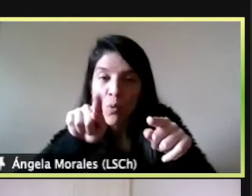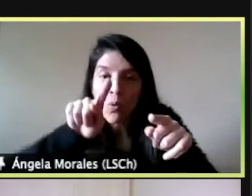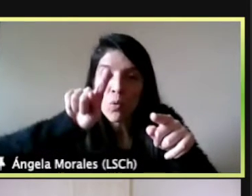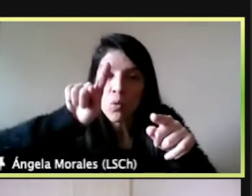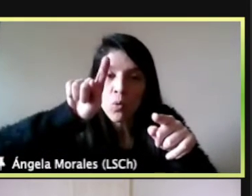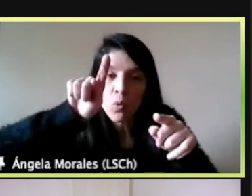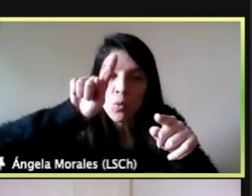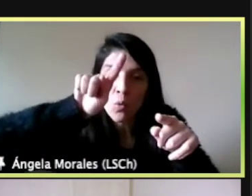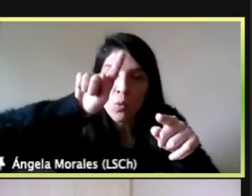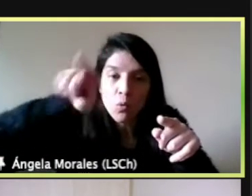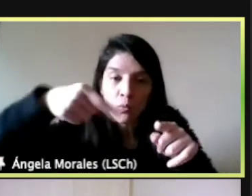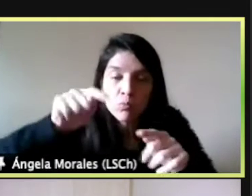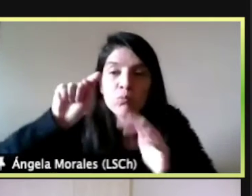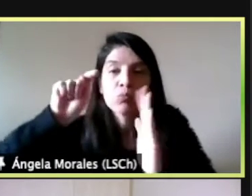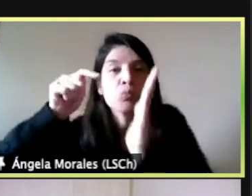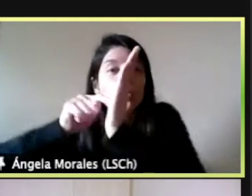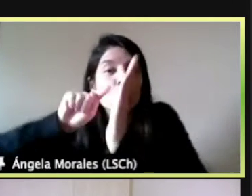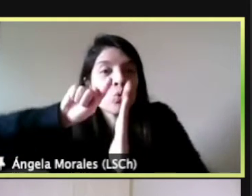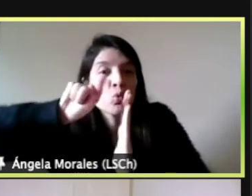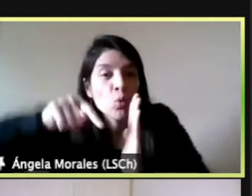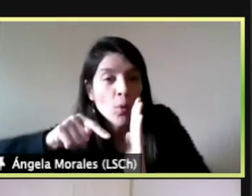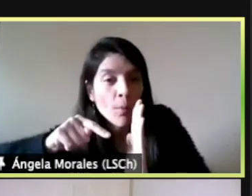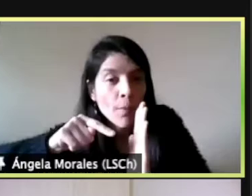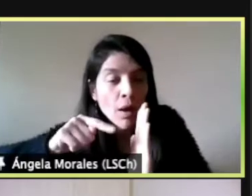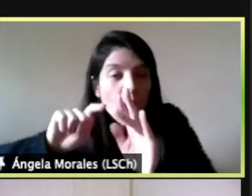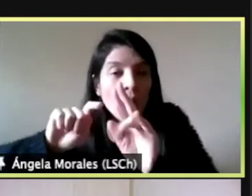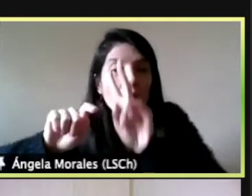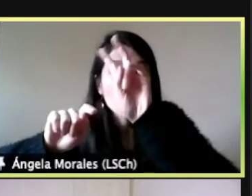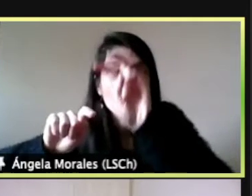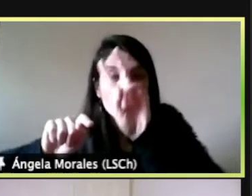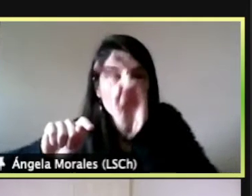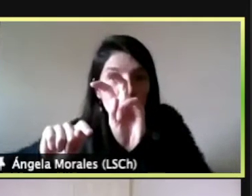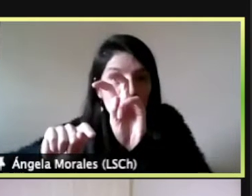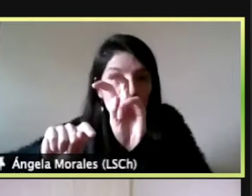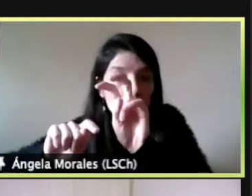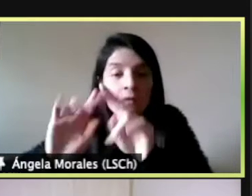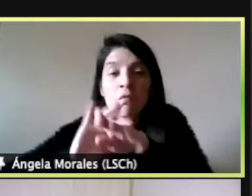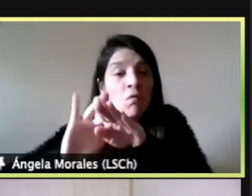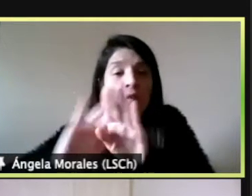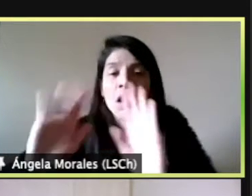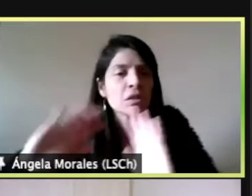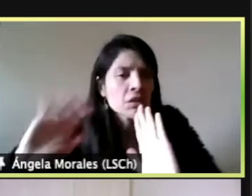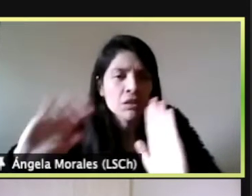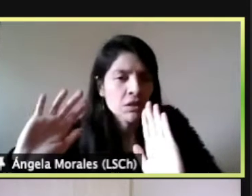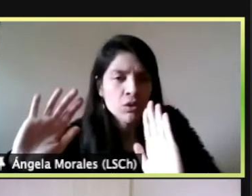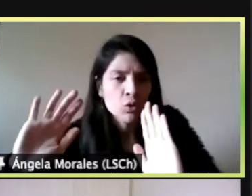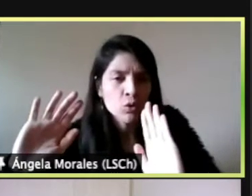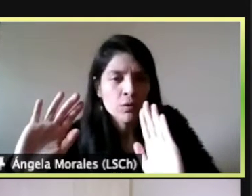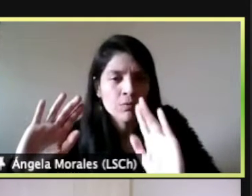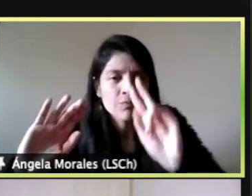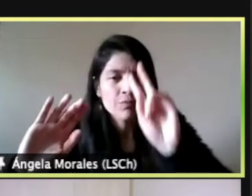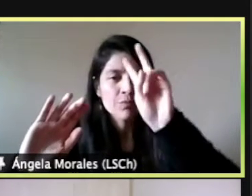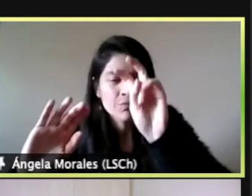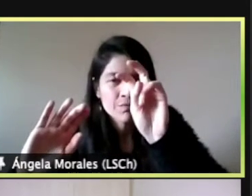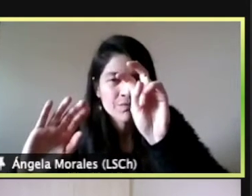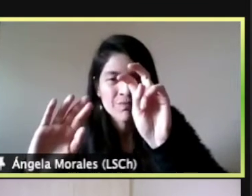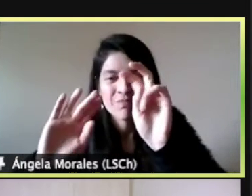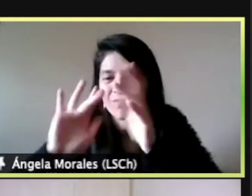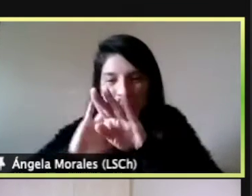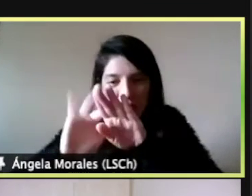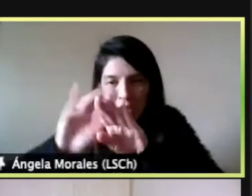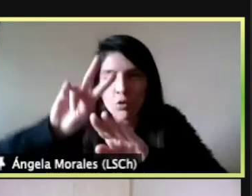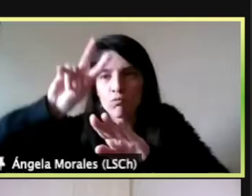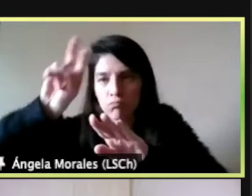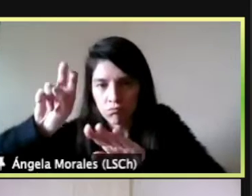vacía. Le podría dejar cualquier texto, la verdad, pero lo voy a dejar vacío y cierro el paréntesis y le doy OK y